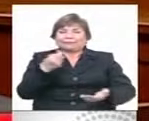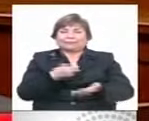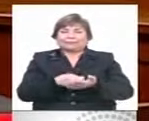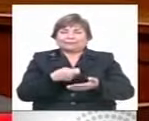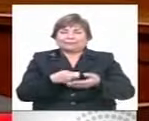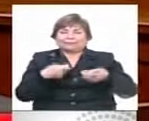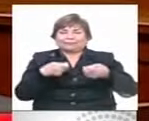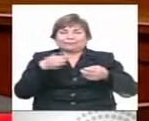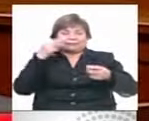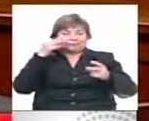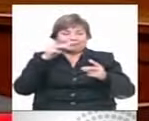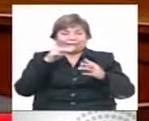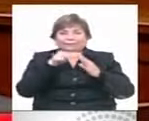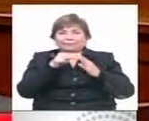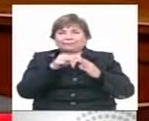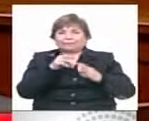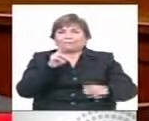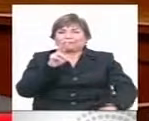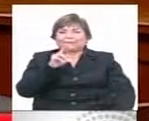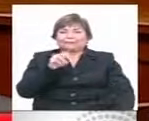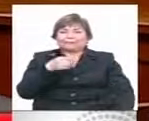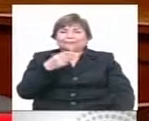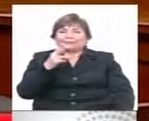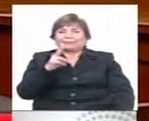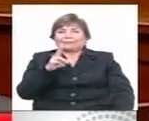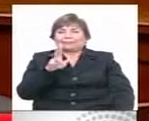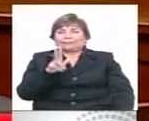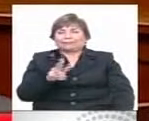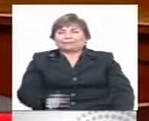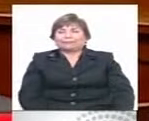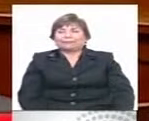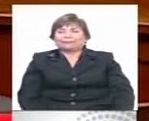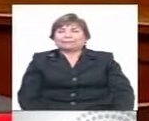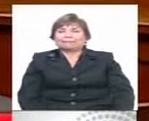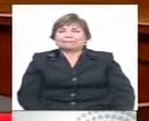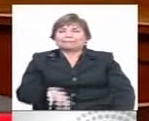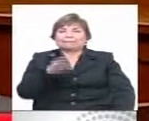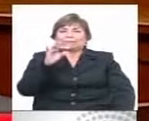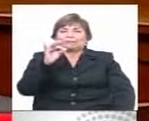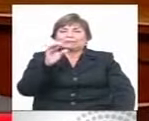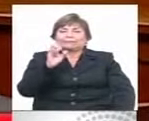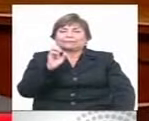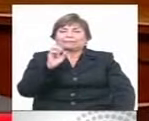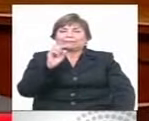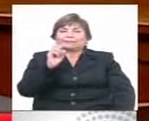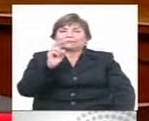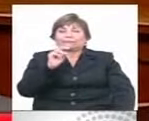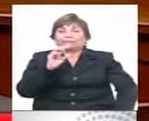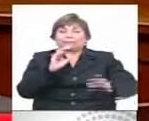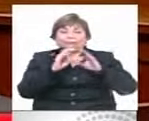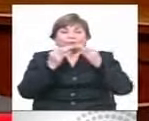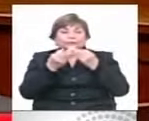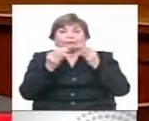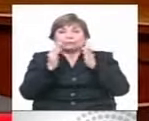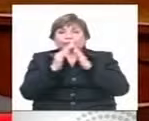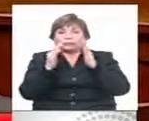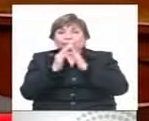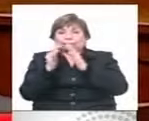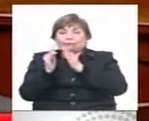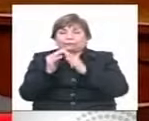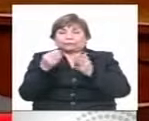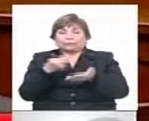su meta en el 2023, brindando atención a 822,000 hogares de manera sostenida